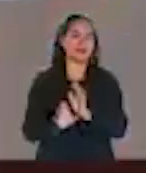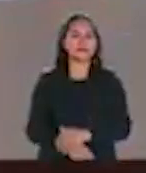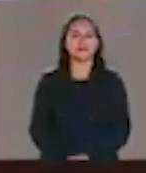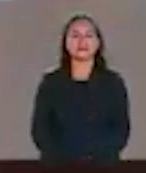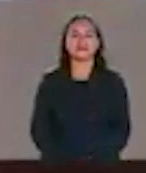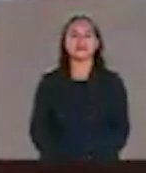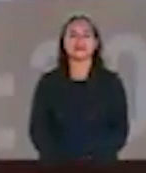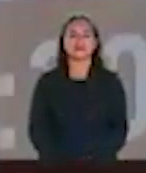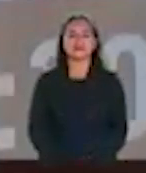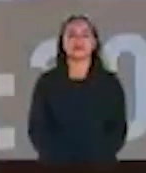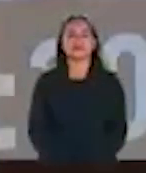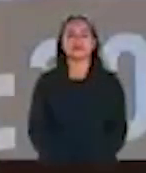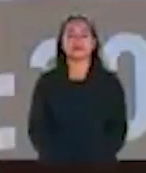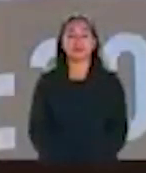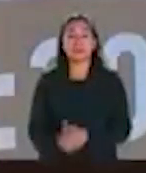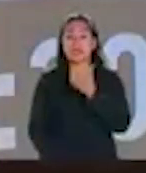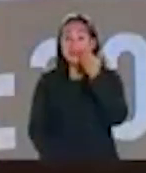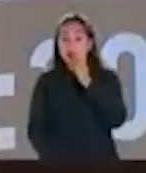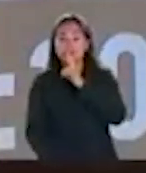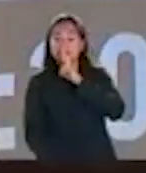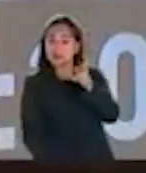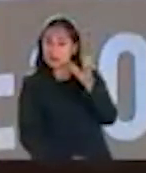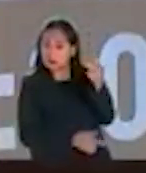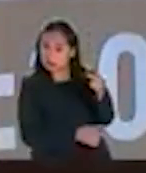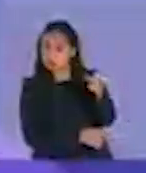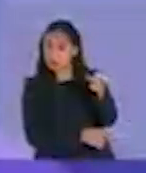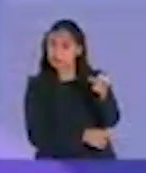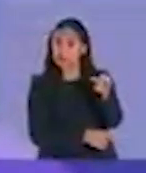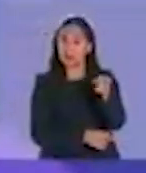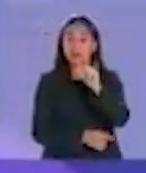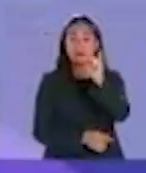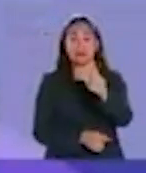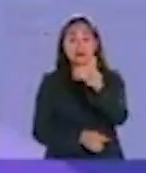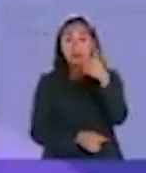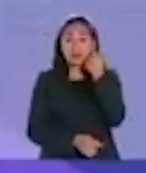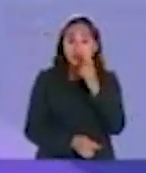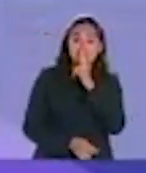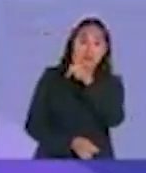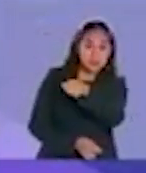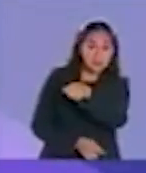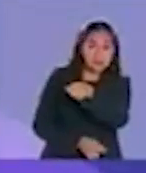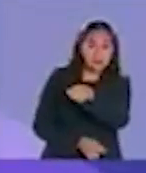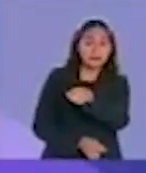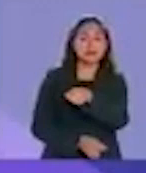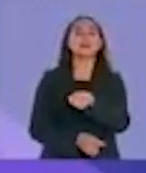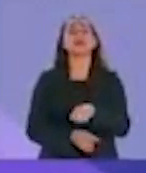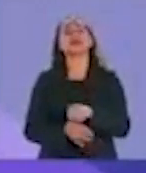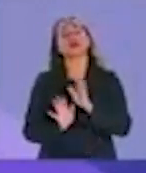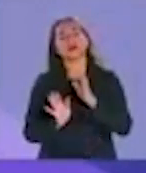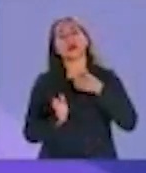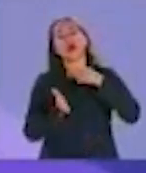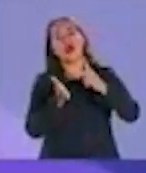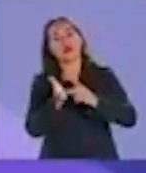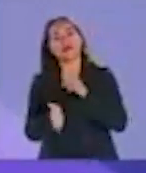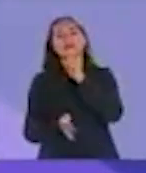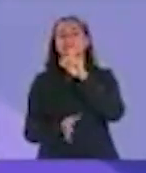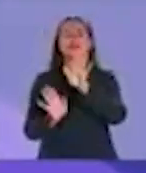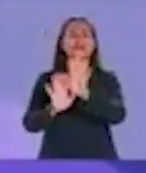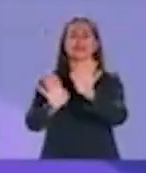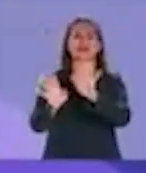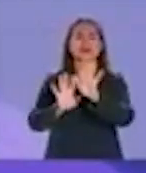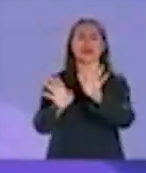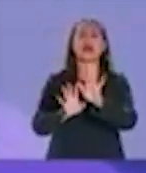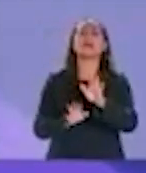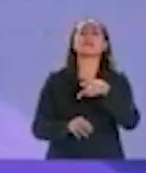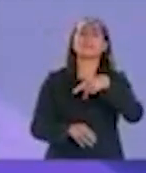candidato la quiere utilizar los rodríguez que vieron 30 segundos no quiero ser repetitivo pero creo que el